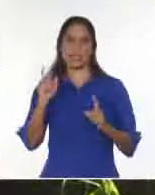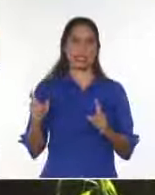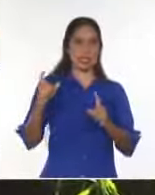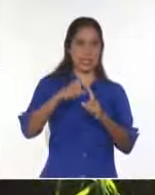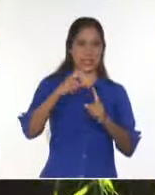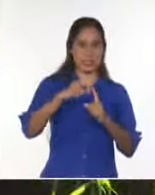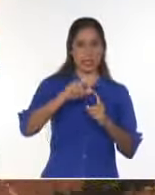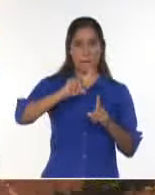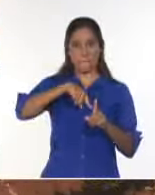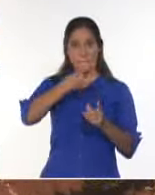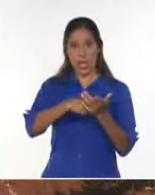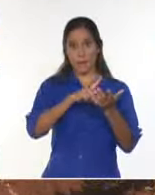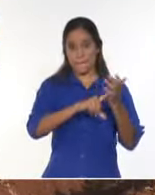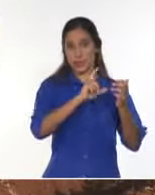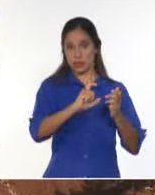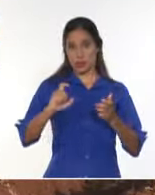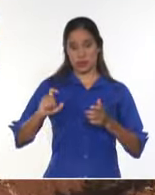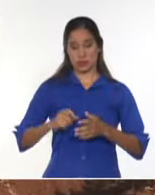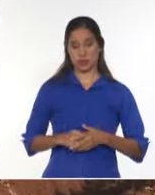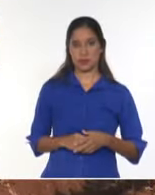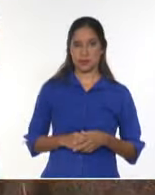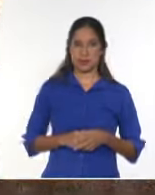del Partido Comunista de Cuba.